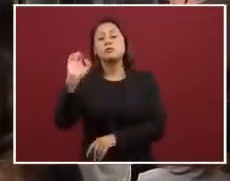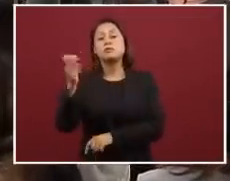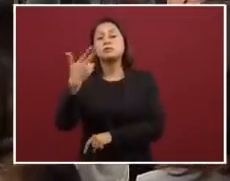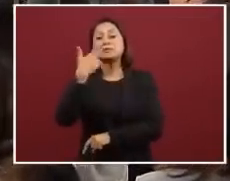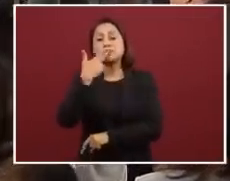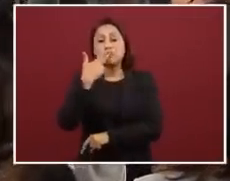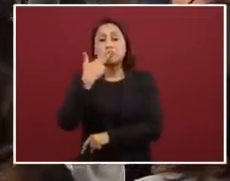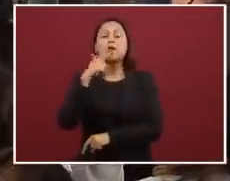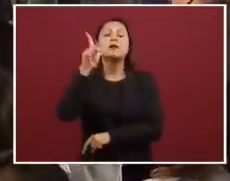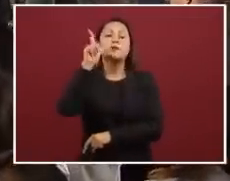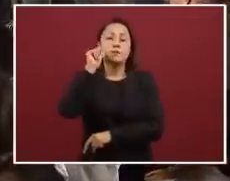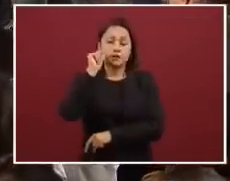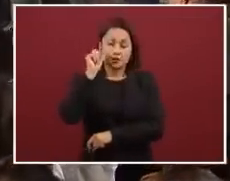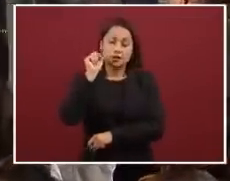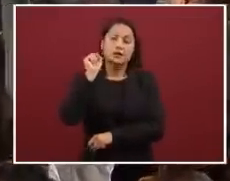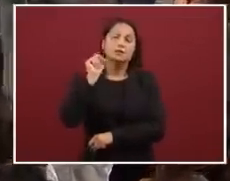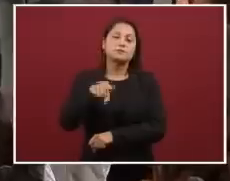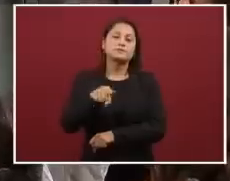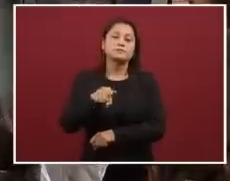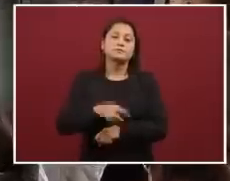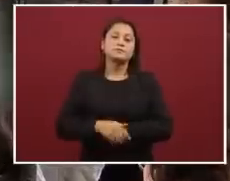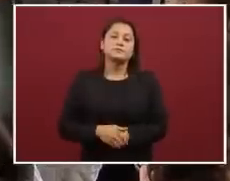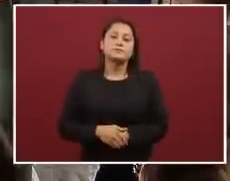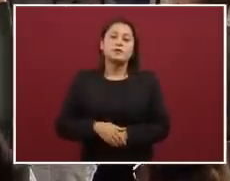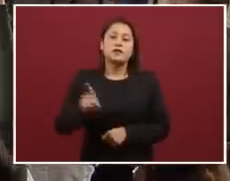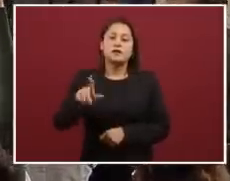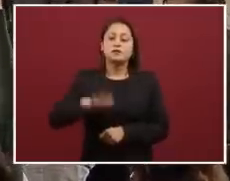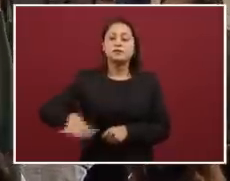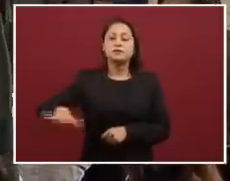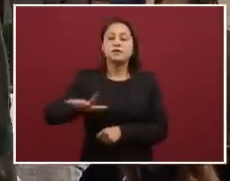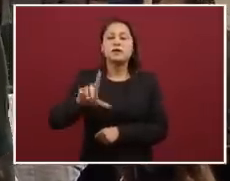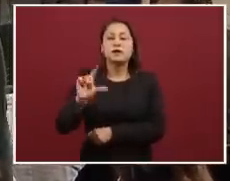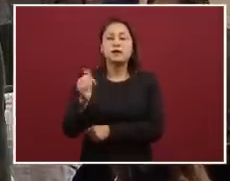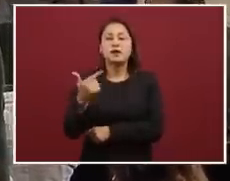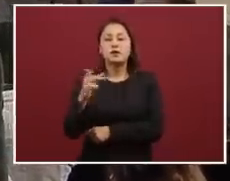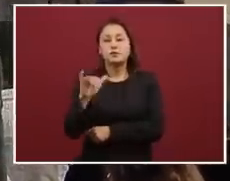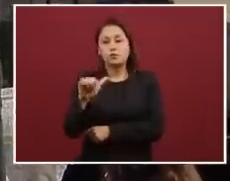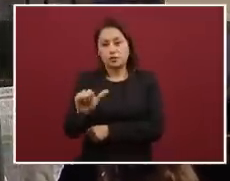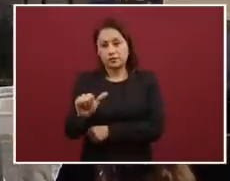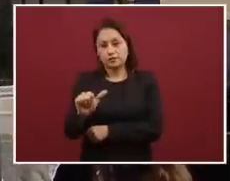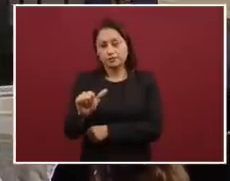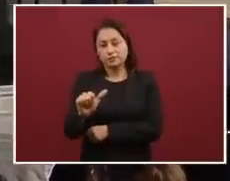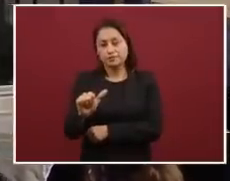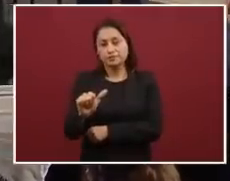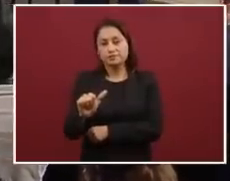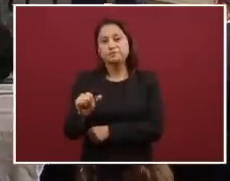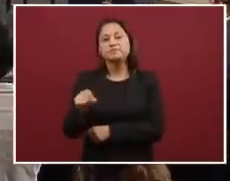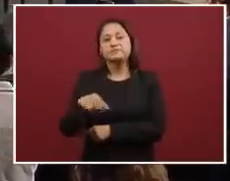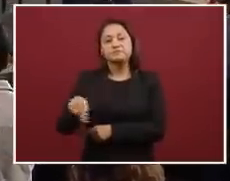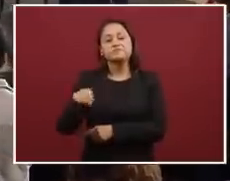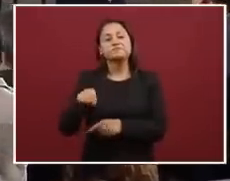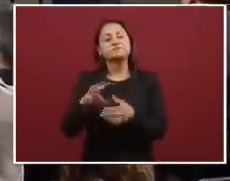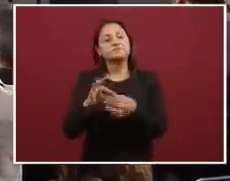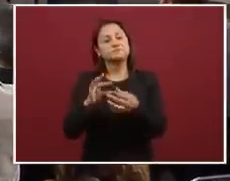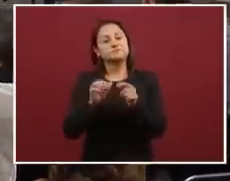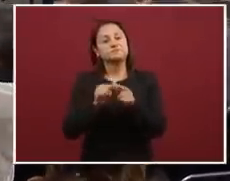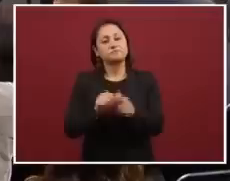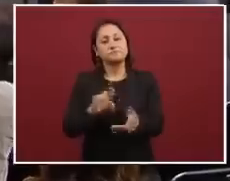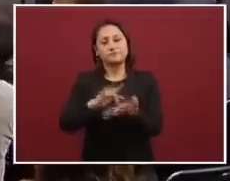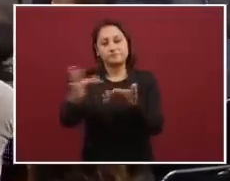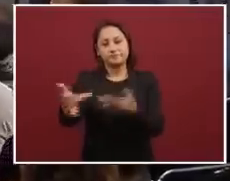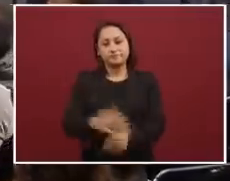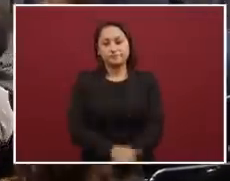mañana en Chihuahua y en La Laguna. Allá vamos a seguir hablando. Muchas gracias.